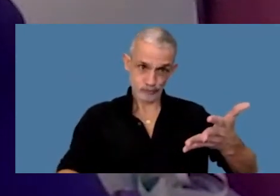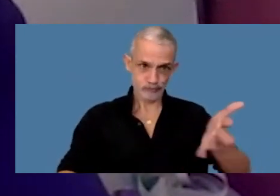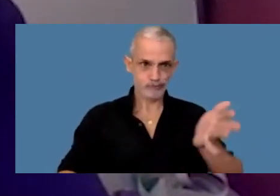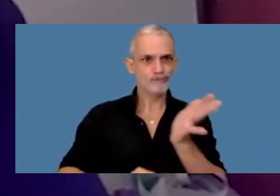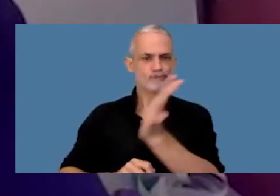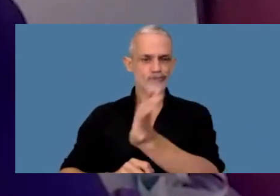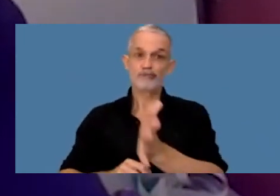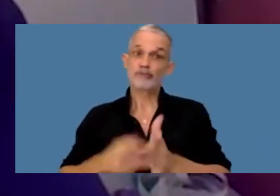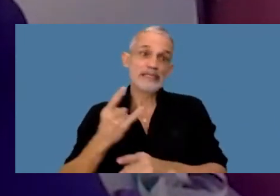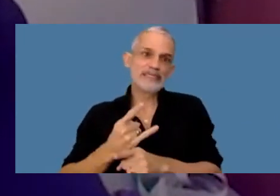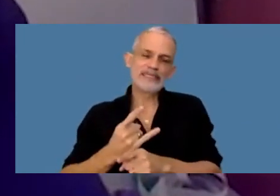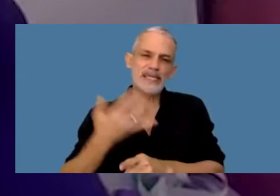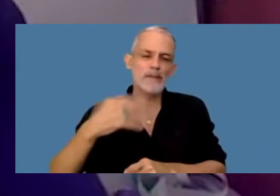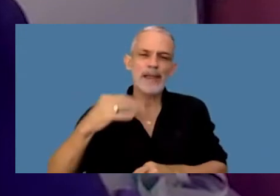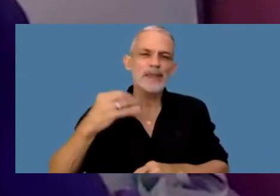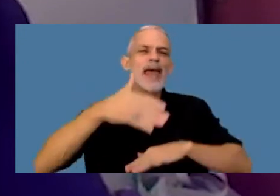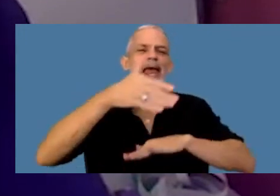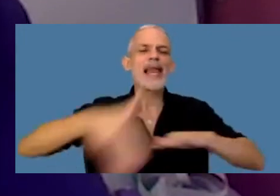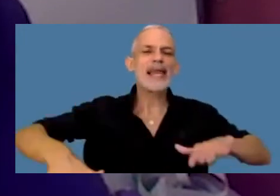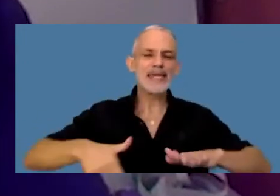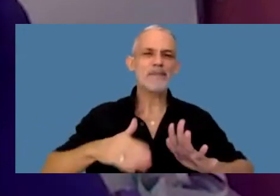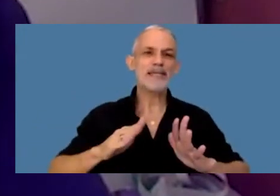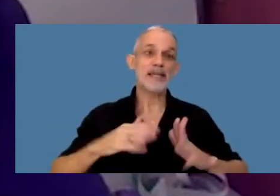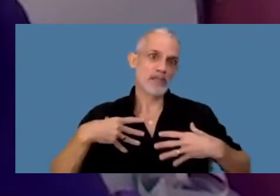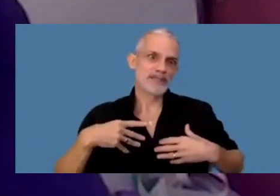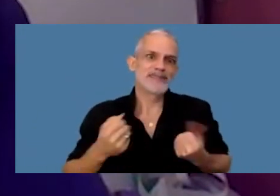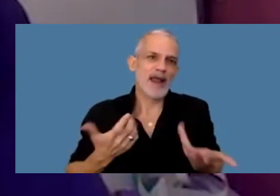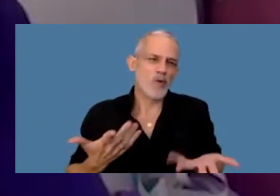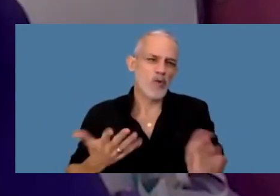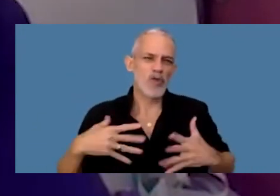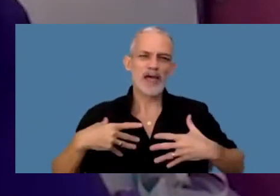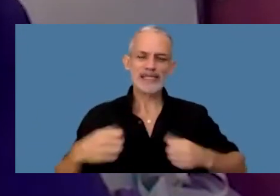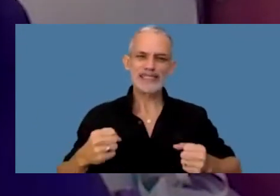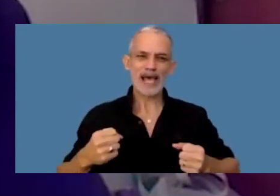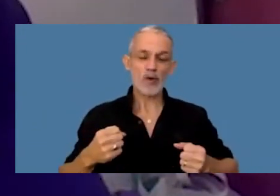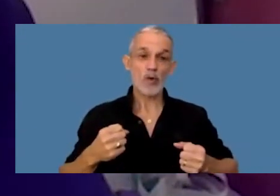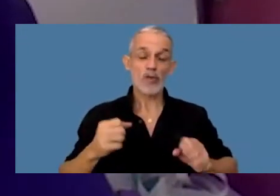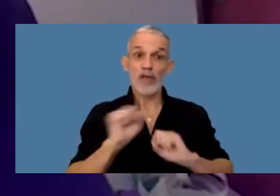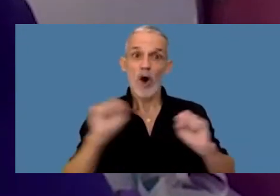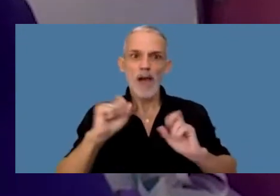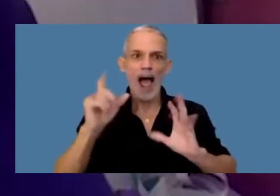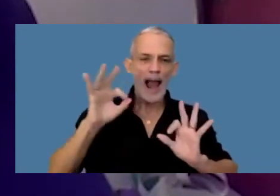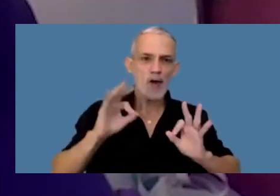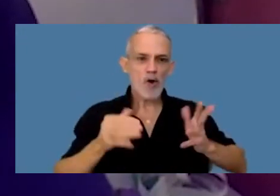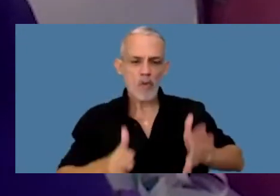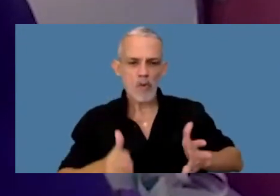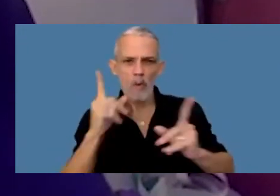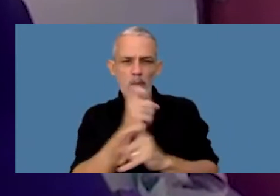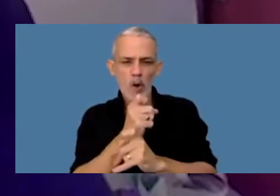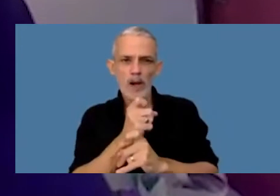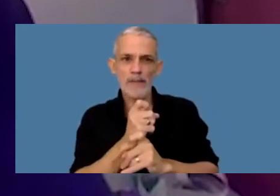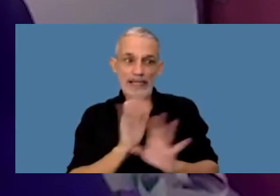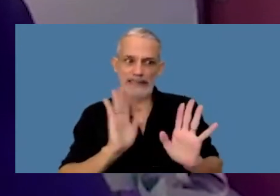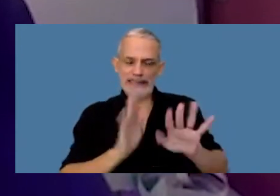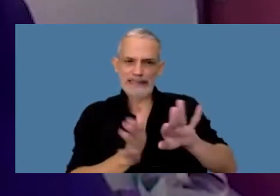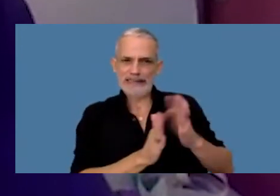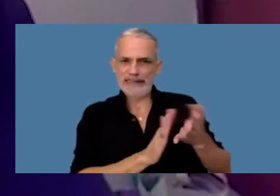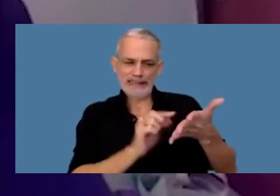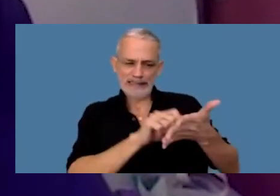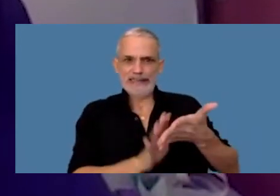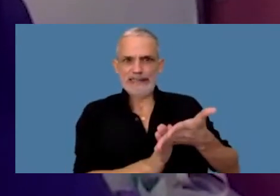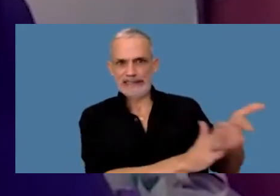la mamá, la gestante, va a poder explayarse en todos sus pedidos y deseos.